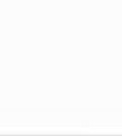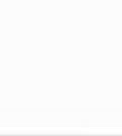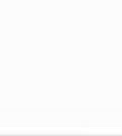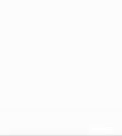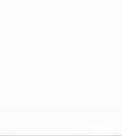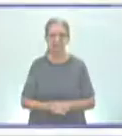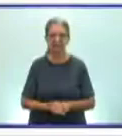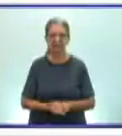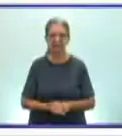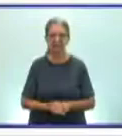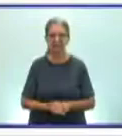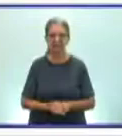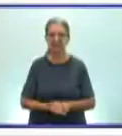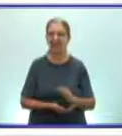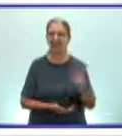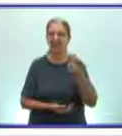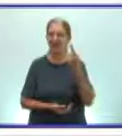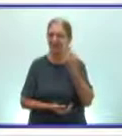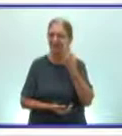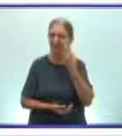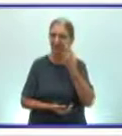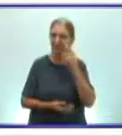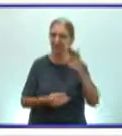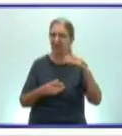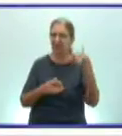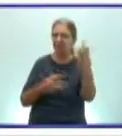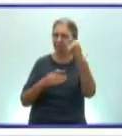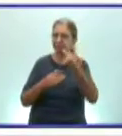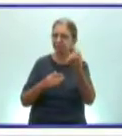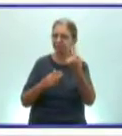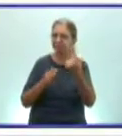Vamos a ver qué caracteriza a la moda.